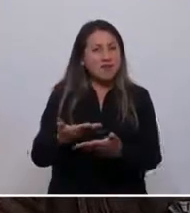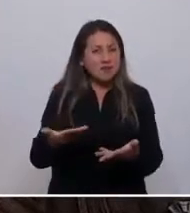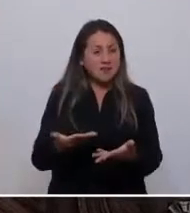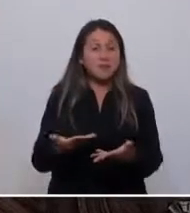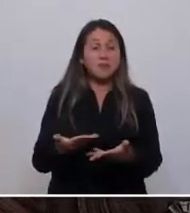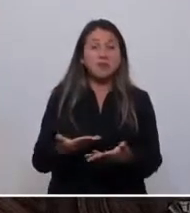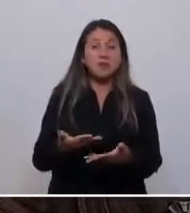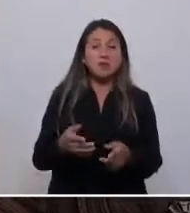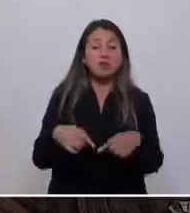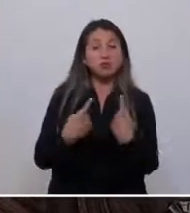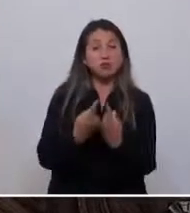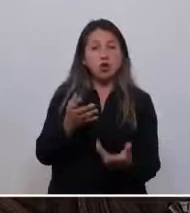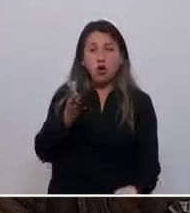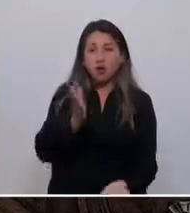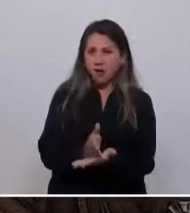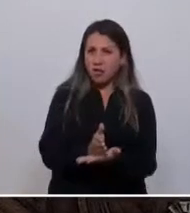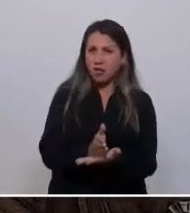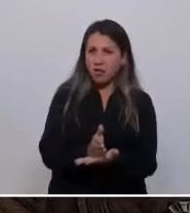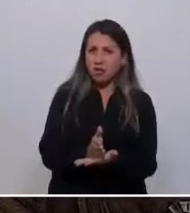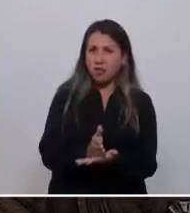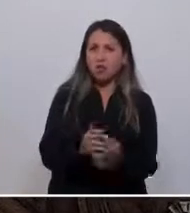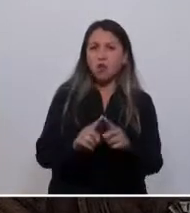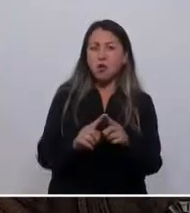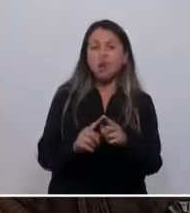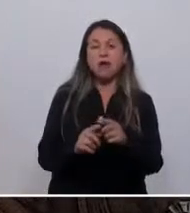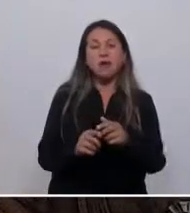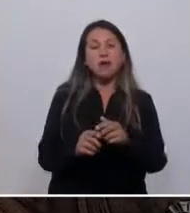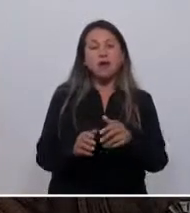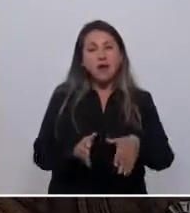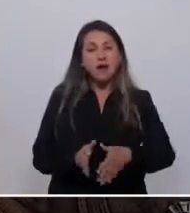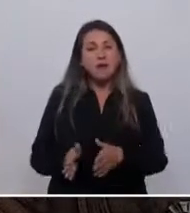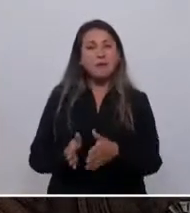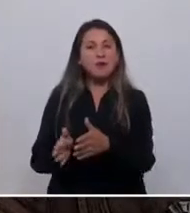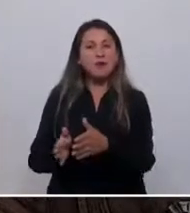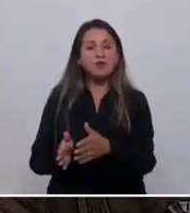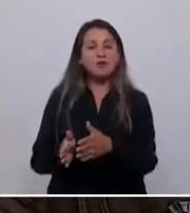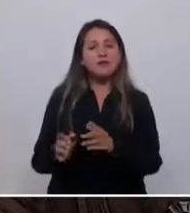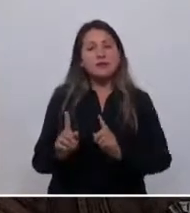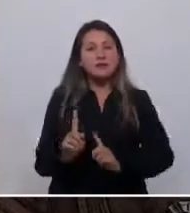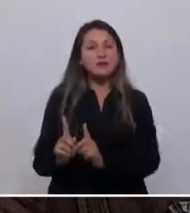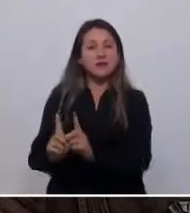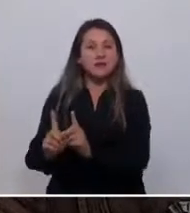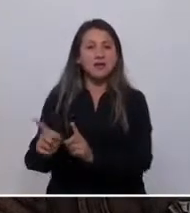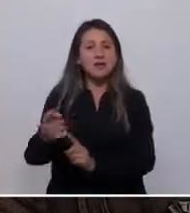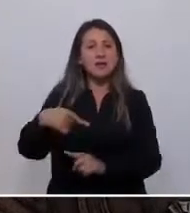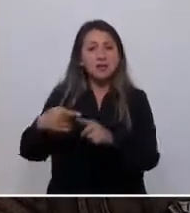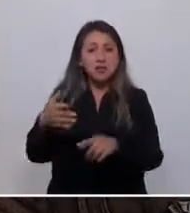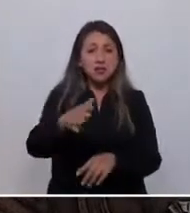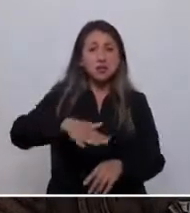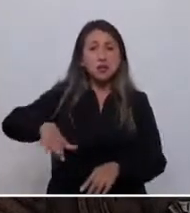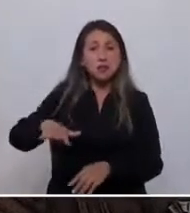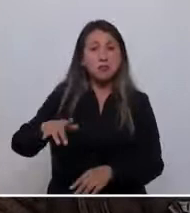¿Estamos obligados a seguir caminos que la sociedad considera exitosos?